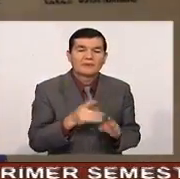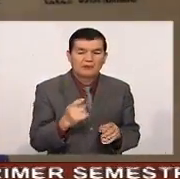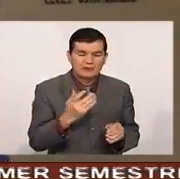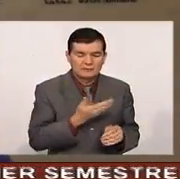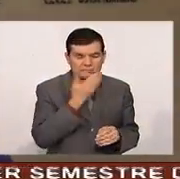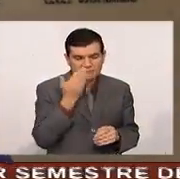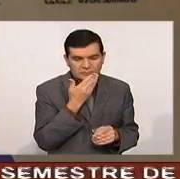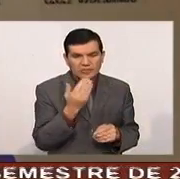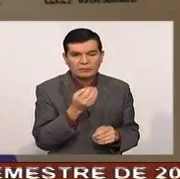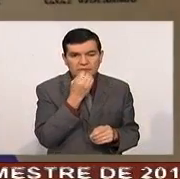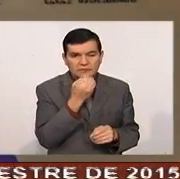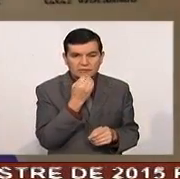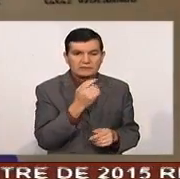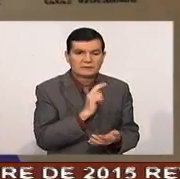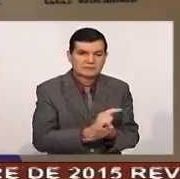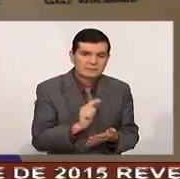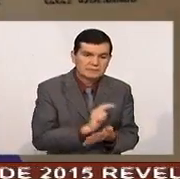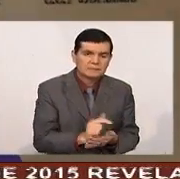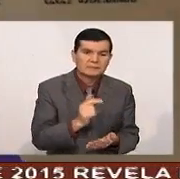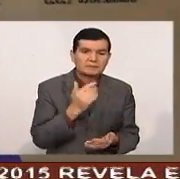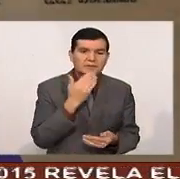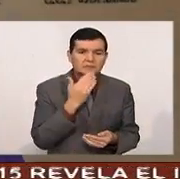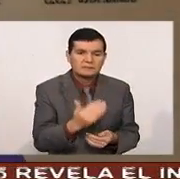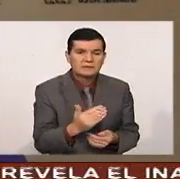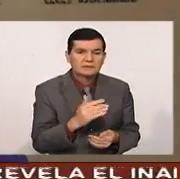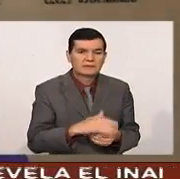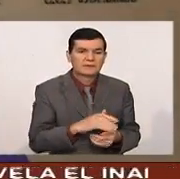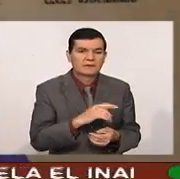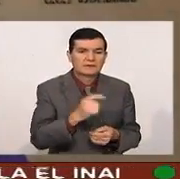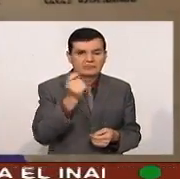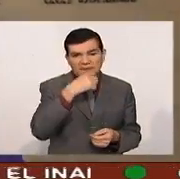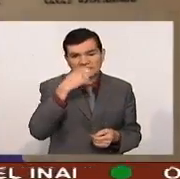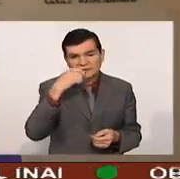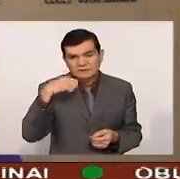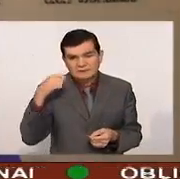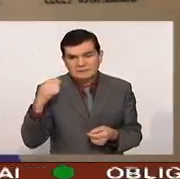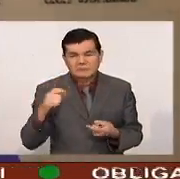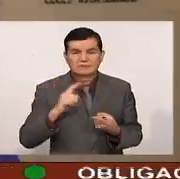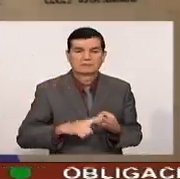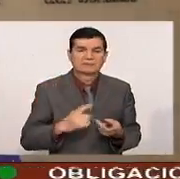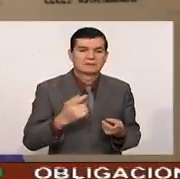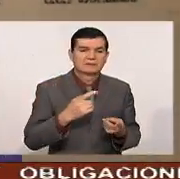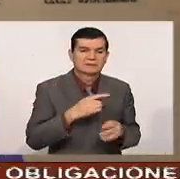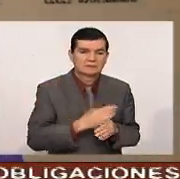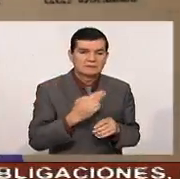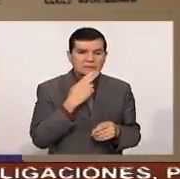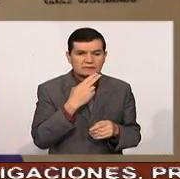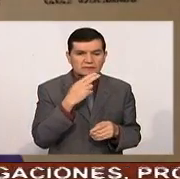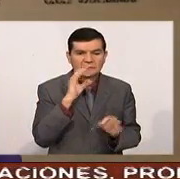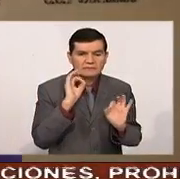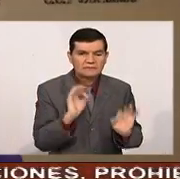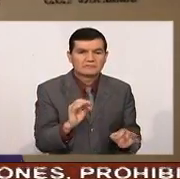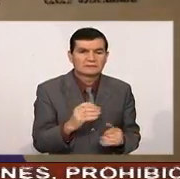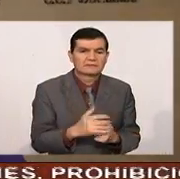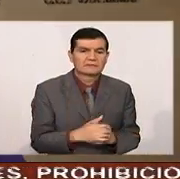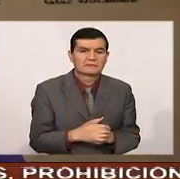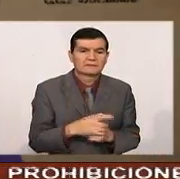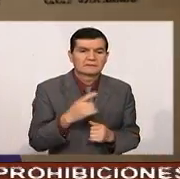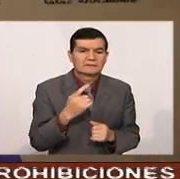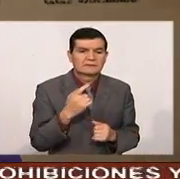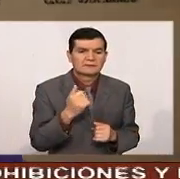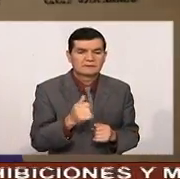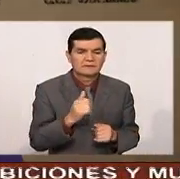de alimentación, de higiene, el lavado de los dientes después de comer, el uso adecuado